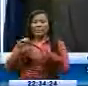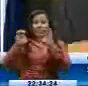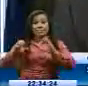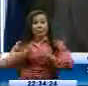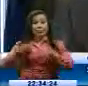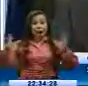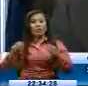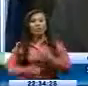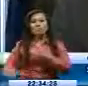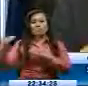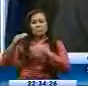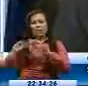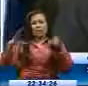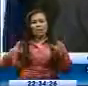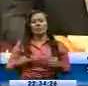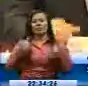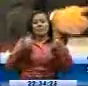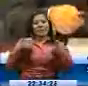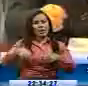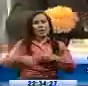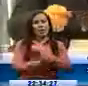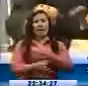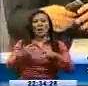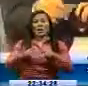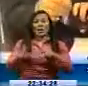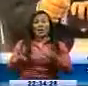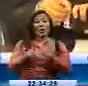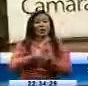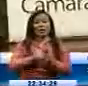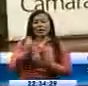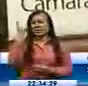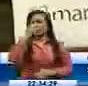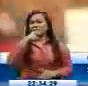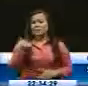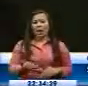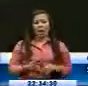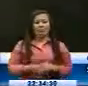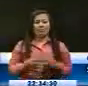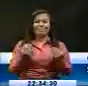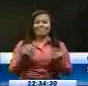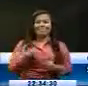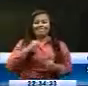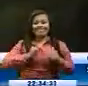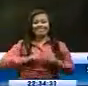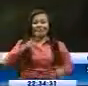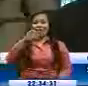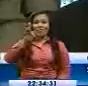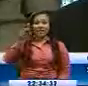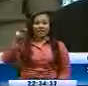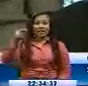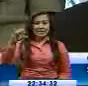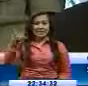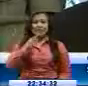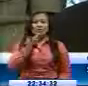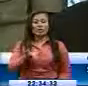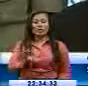canalizan más grandes eso le hace bien al país pero aquello no sería lo más nocivo para la actual contracción según francisco alarcón entonces